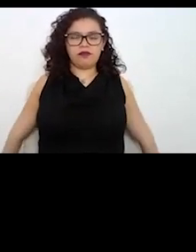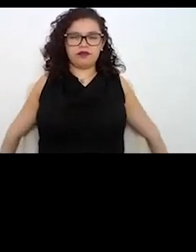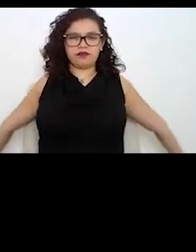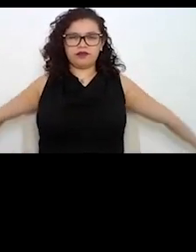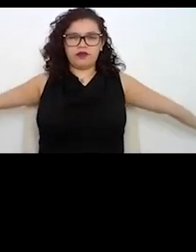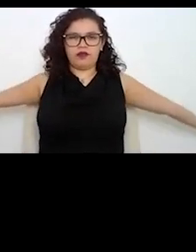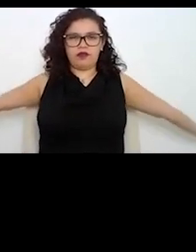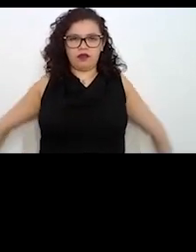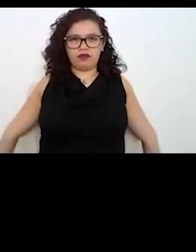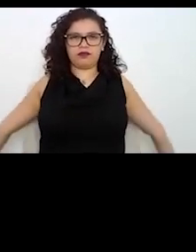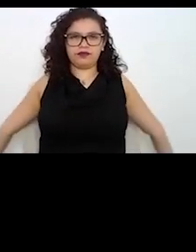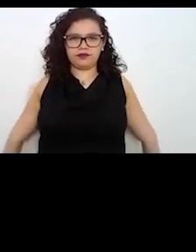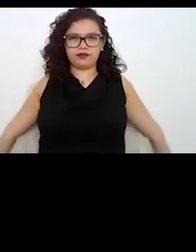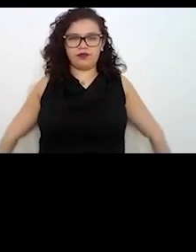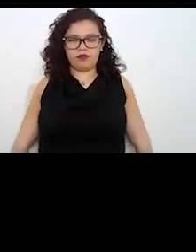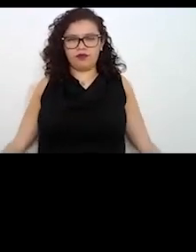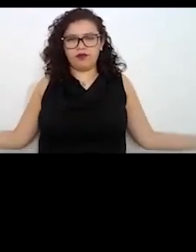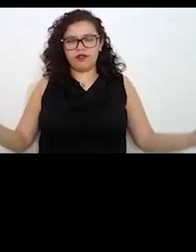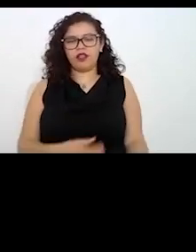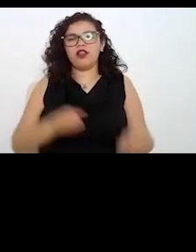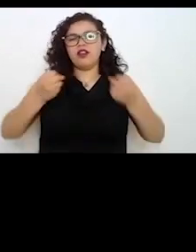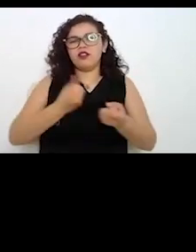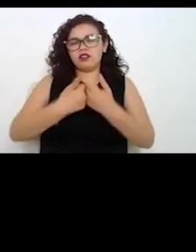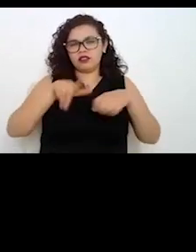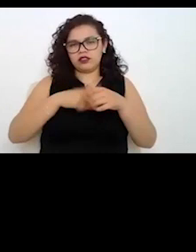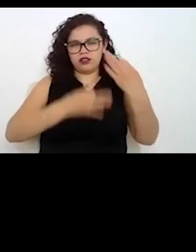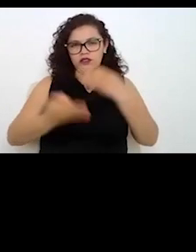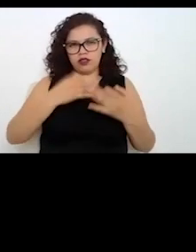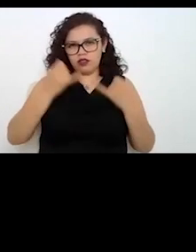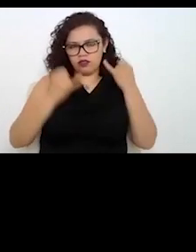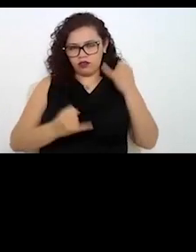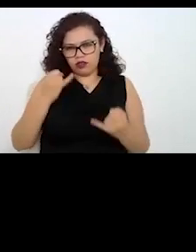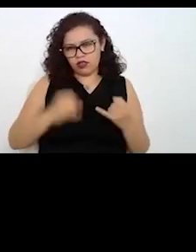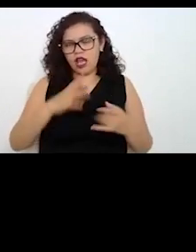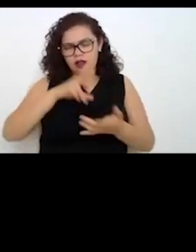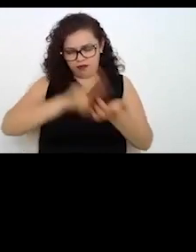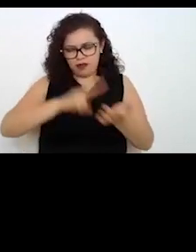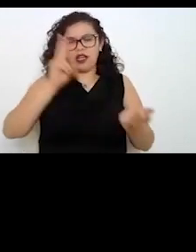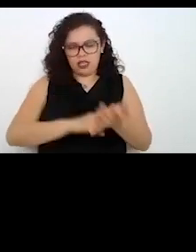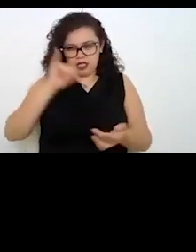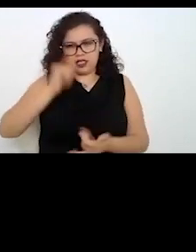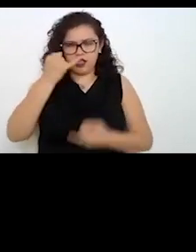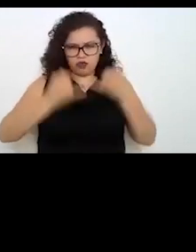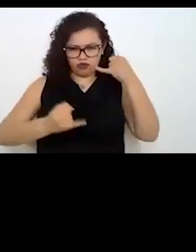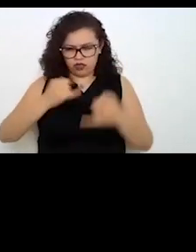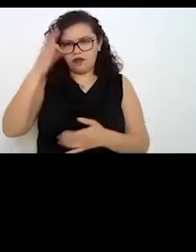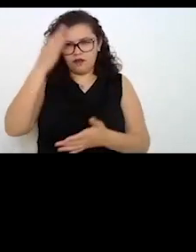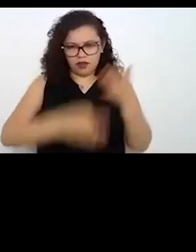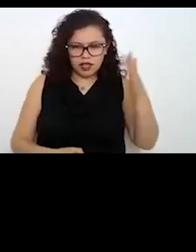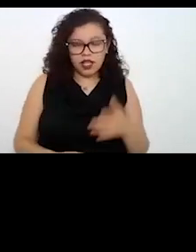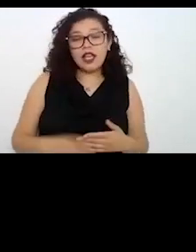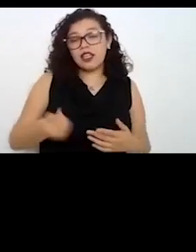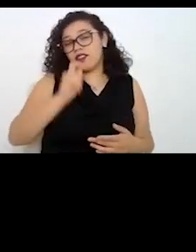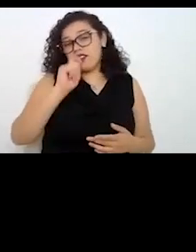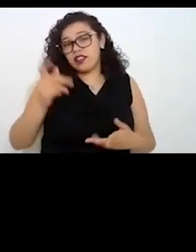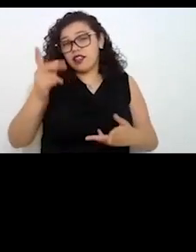emite la institución del Seguro Social son válidos y como tal sí justifican la falta y por lo tanto no